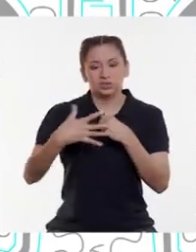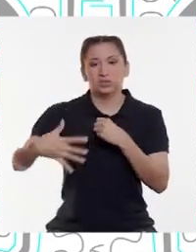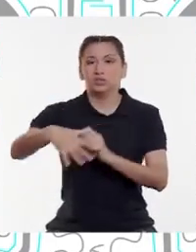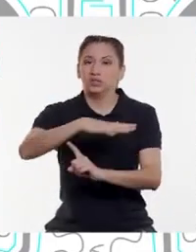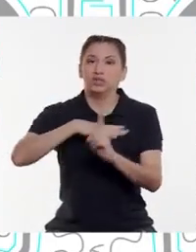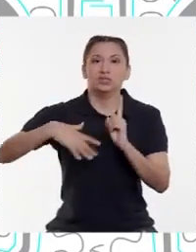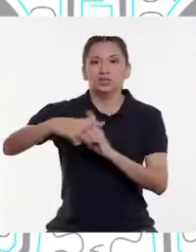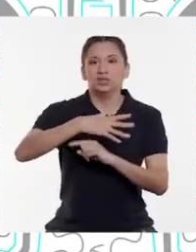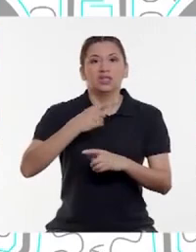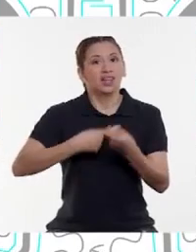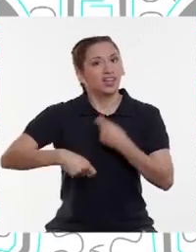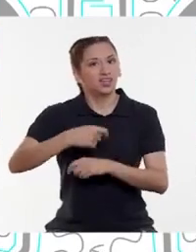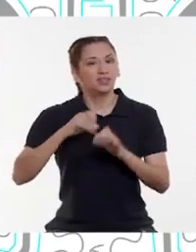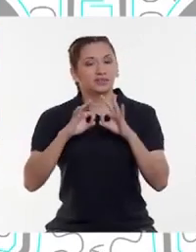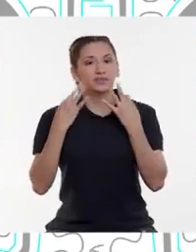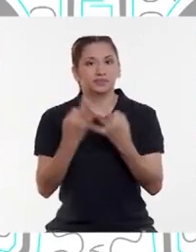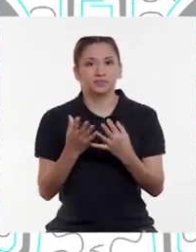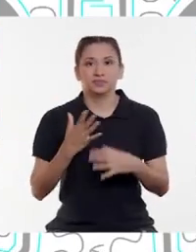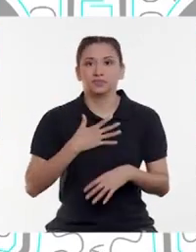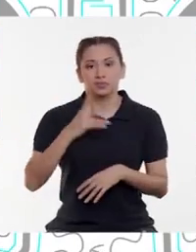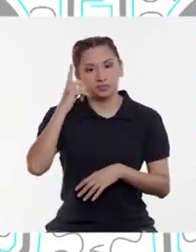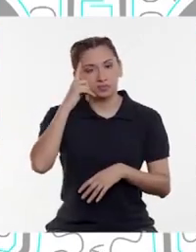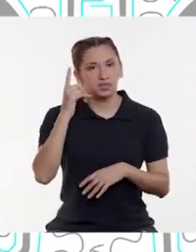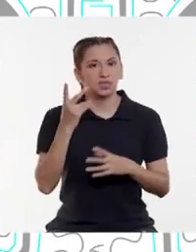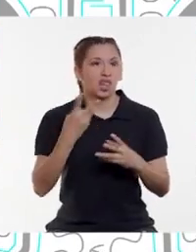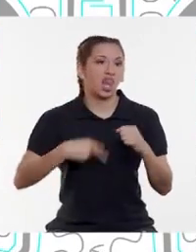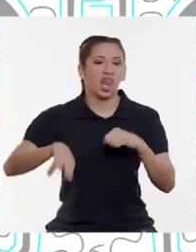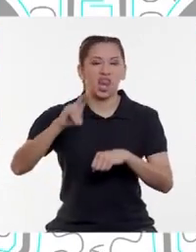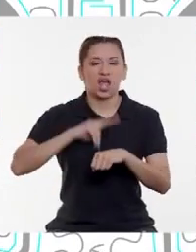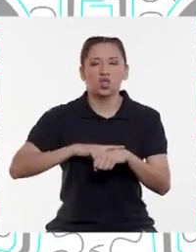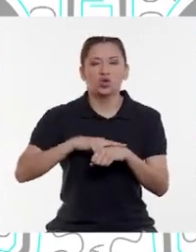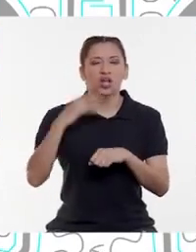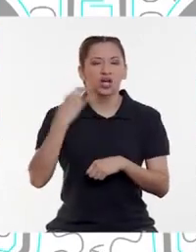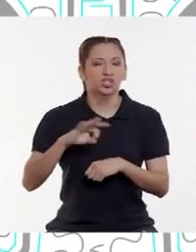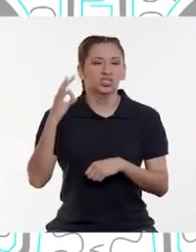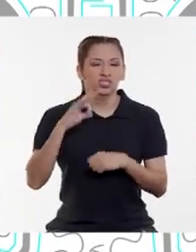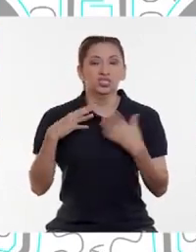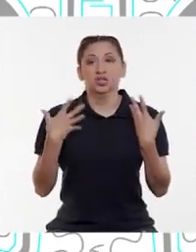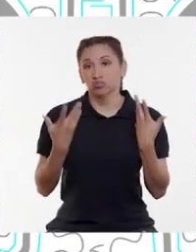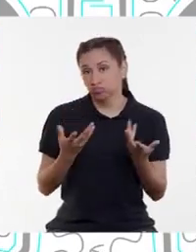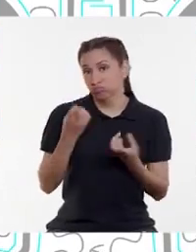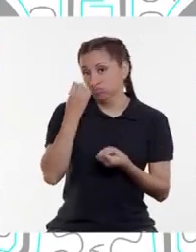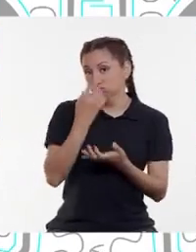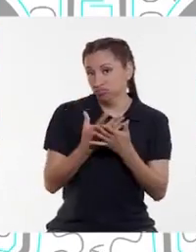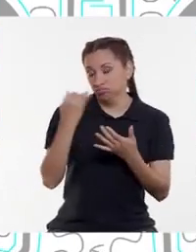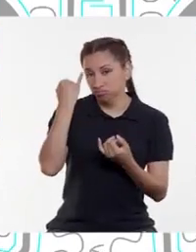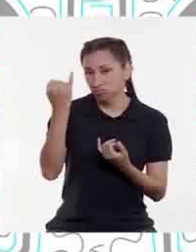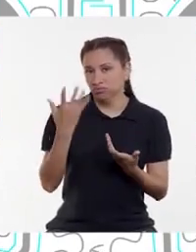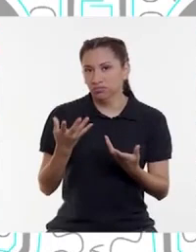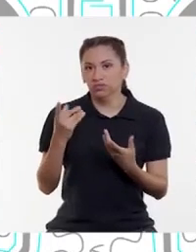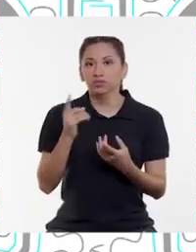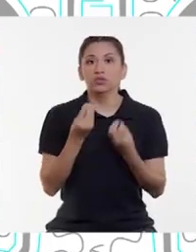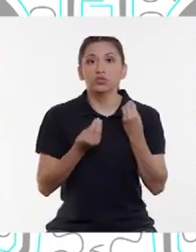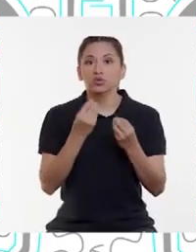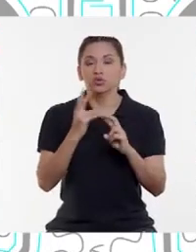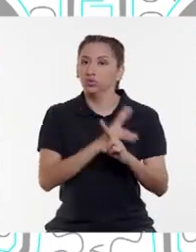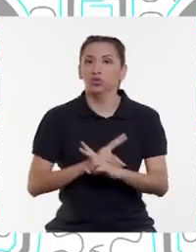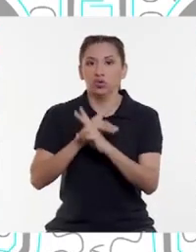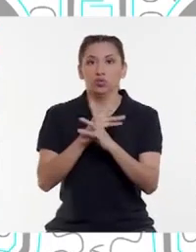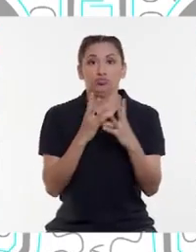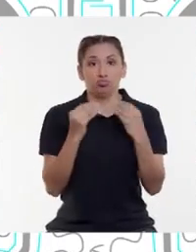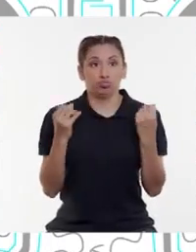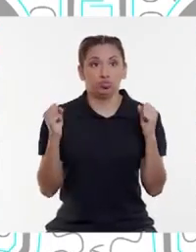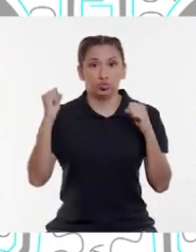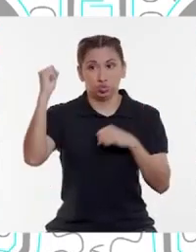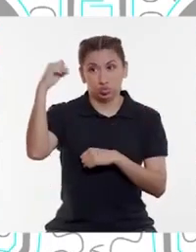ambiental en los negocios familiares? Creo que usar la luz natural todo el tiempo que se pueda sería de ayuda para evitar consumir